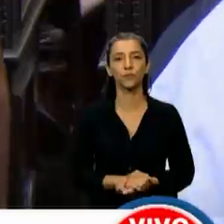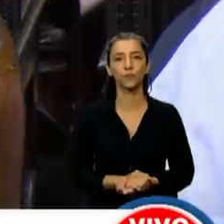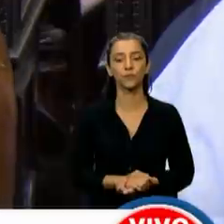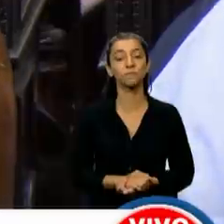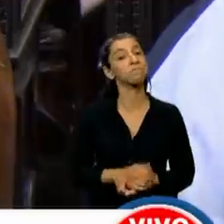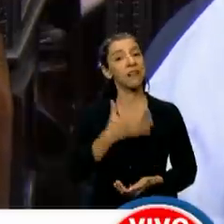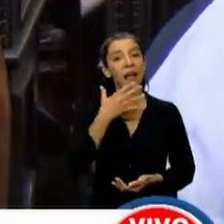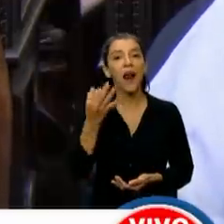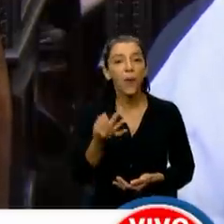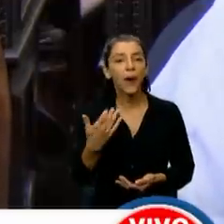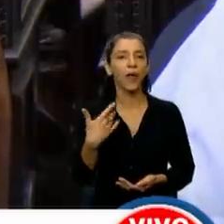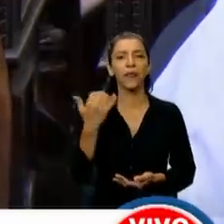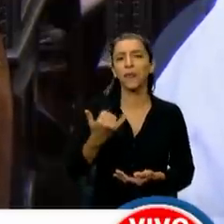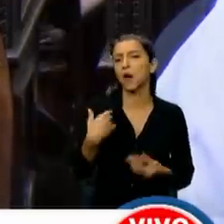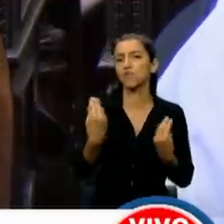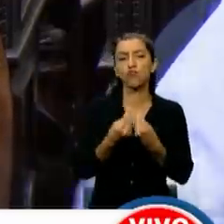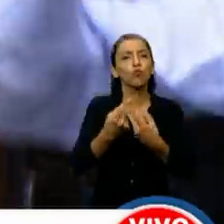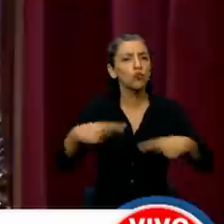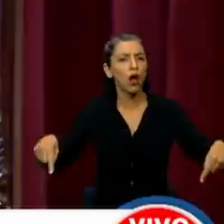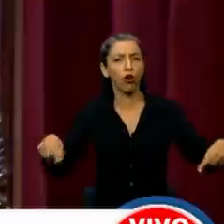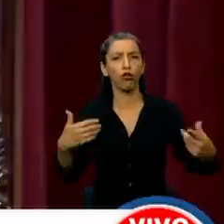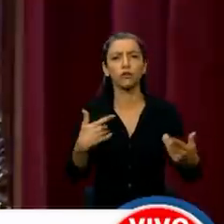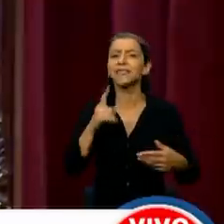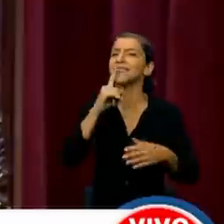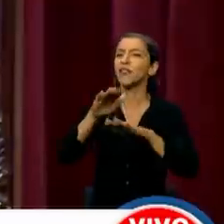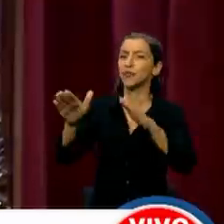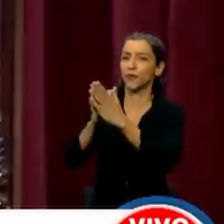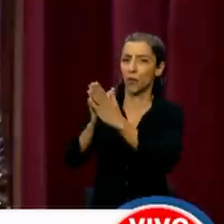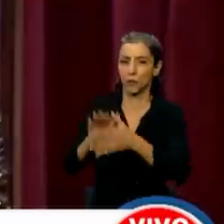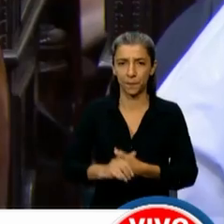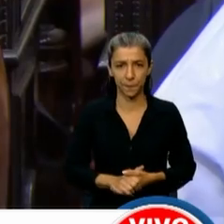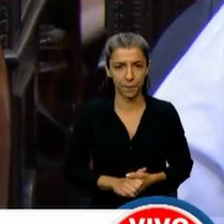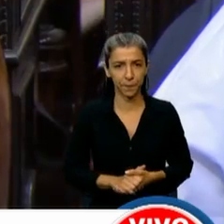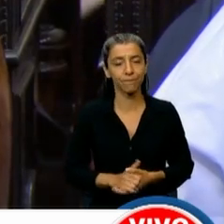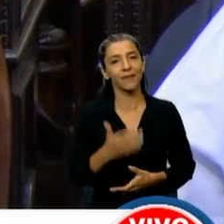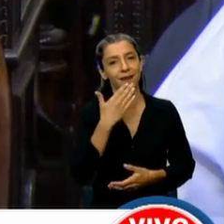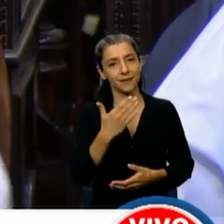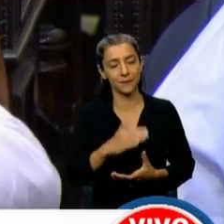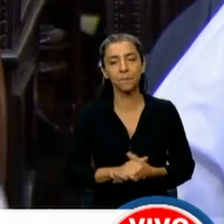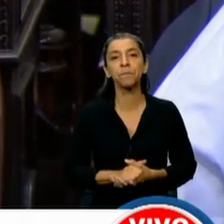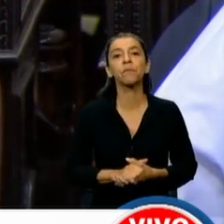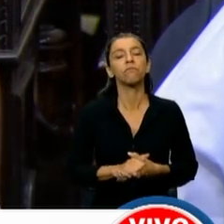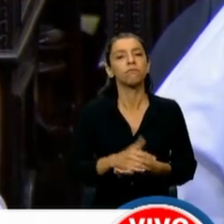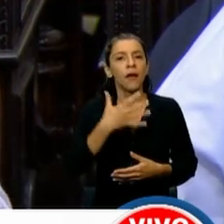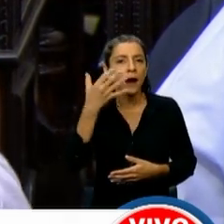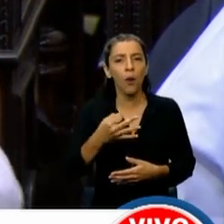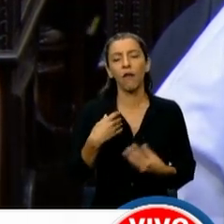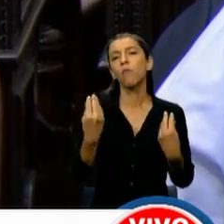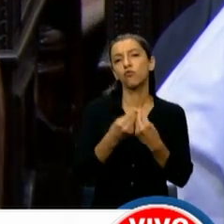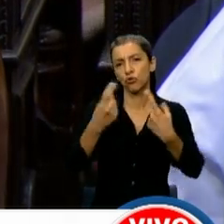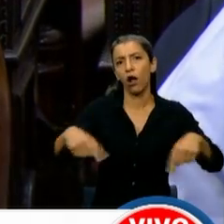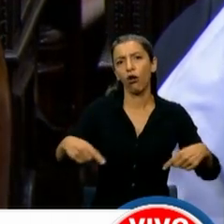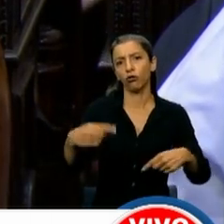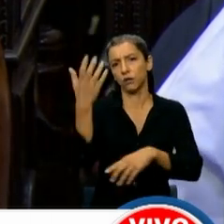la verdad que hay un montón de cosas que por favor gracias hay un montón de cosas que se dijeron que me gustaría contestar pero